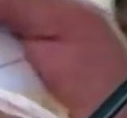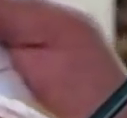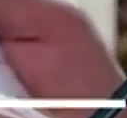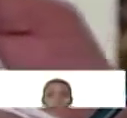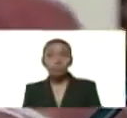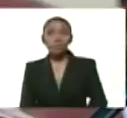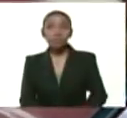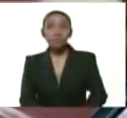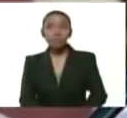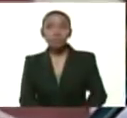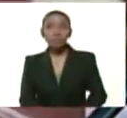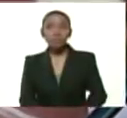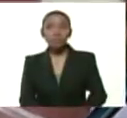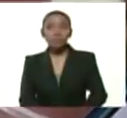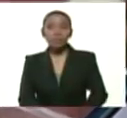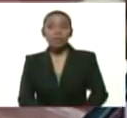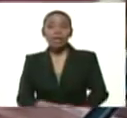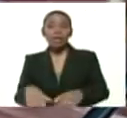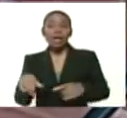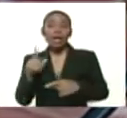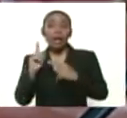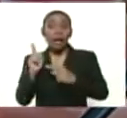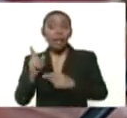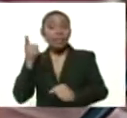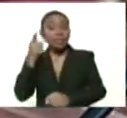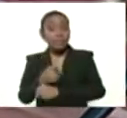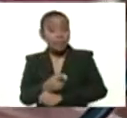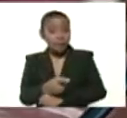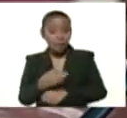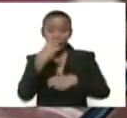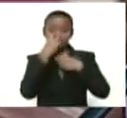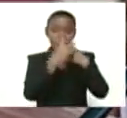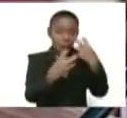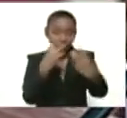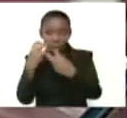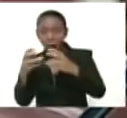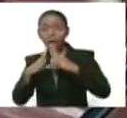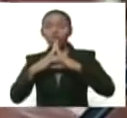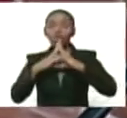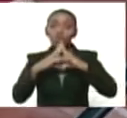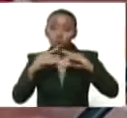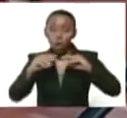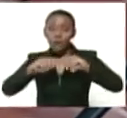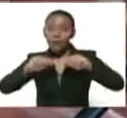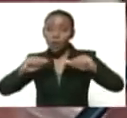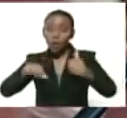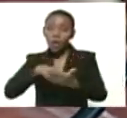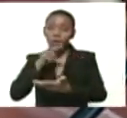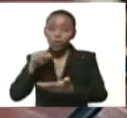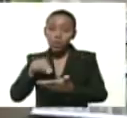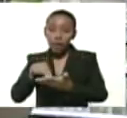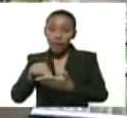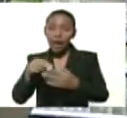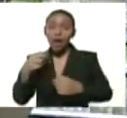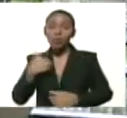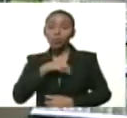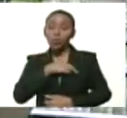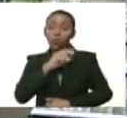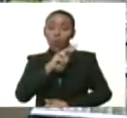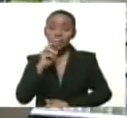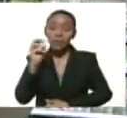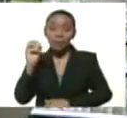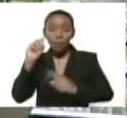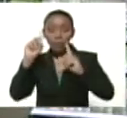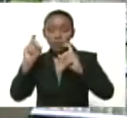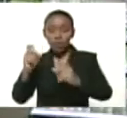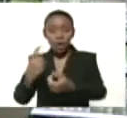61.859 personas, familias, casas que deben ser visitadas en todo el territorio nacional. Pues nuestros 20.000 profesionales,